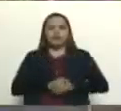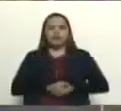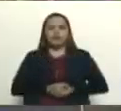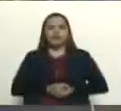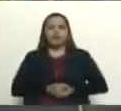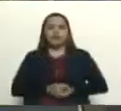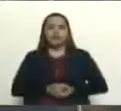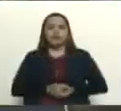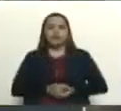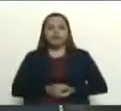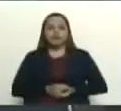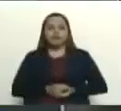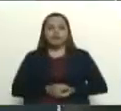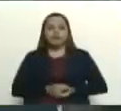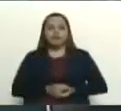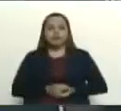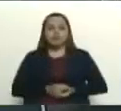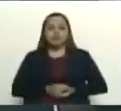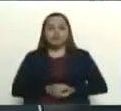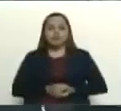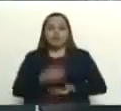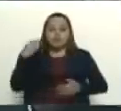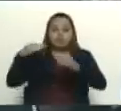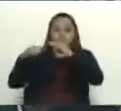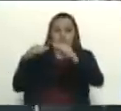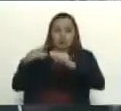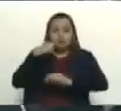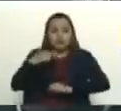Y me escribía, me decía, vice,